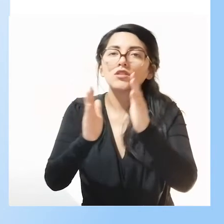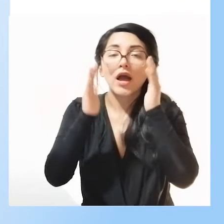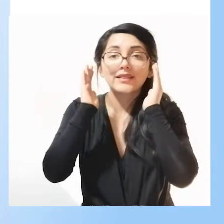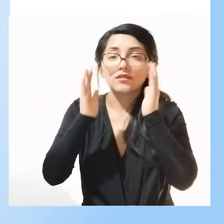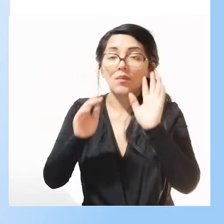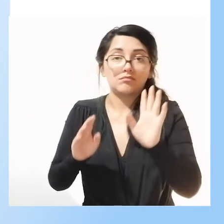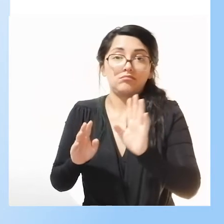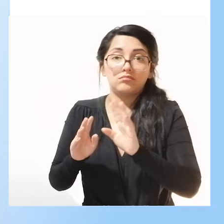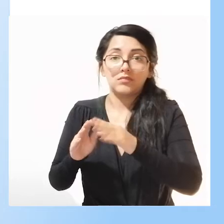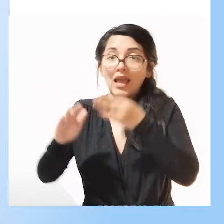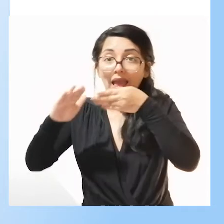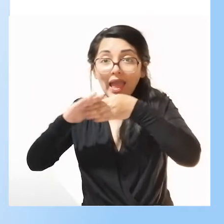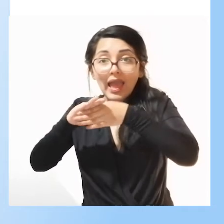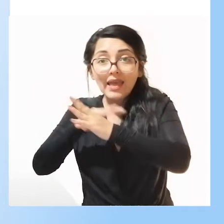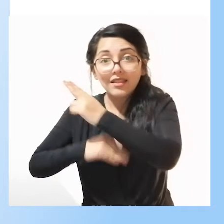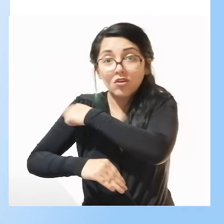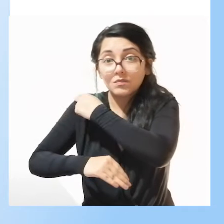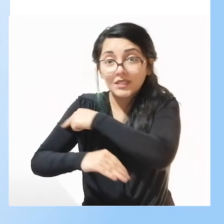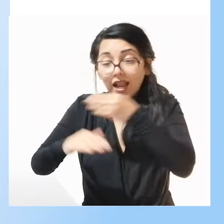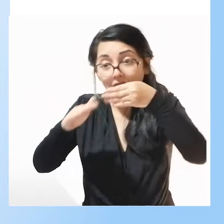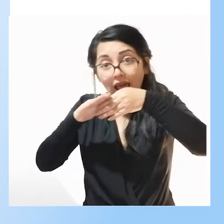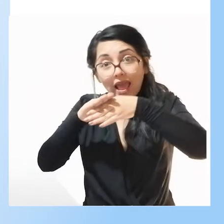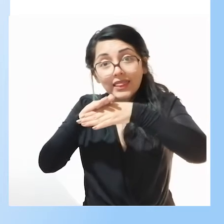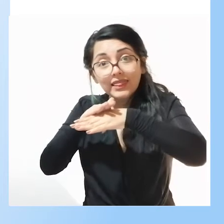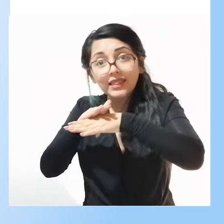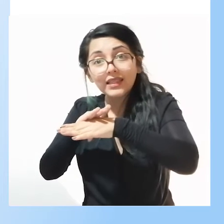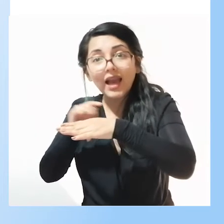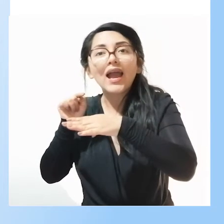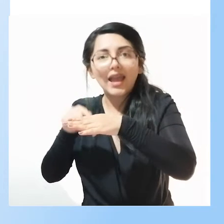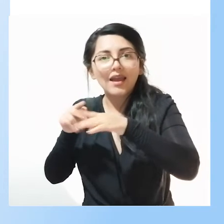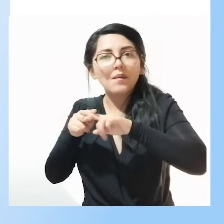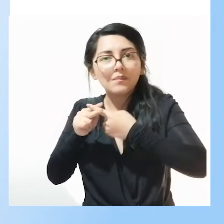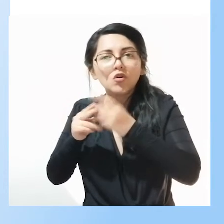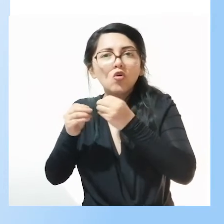que se inicia hasta que se finaliza y se le da el alta.